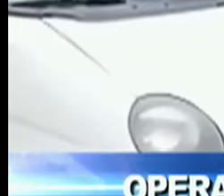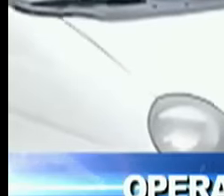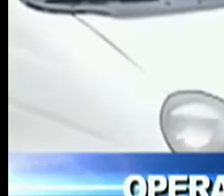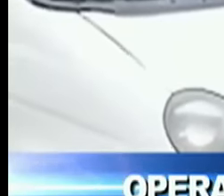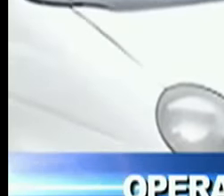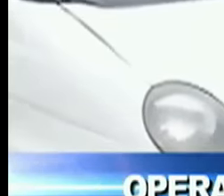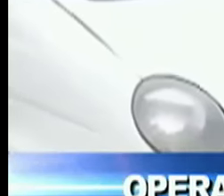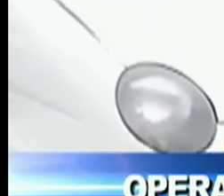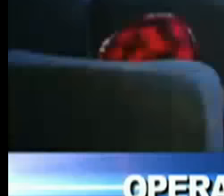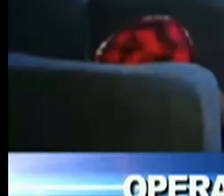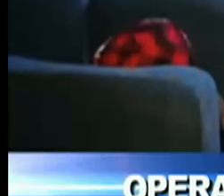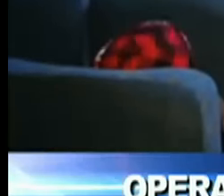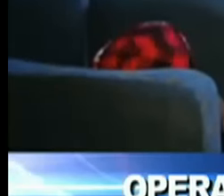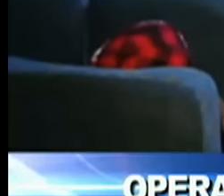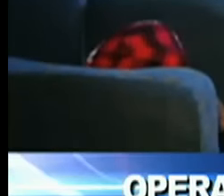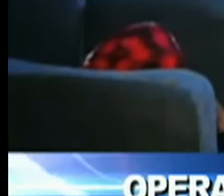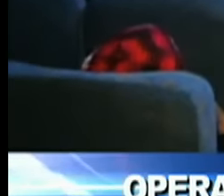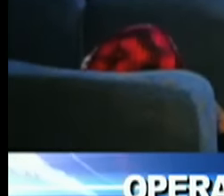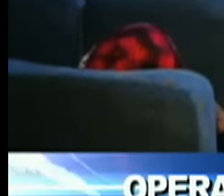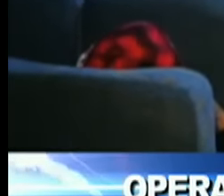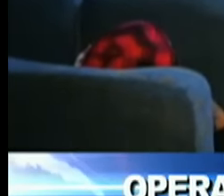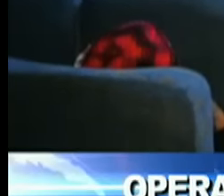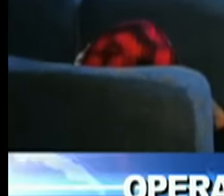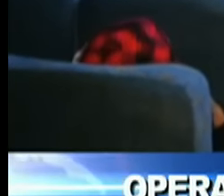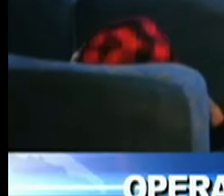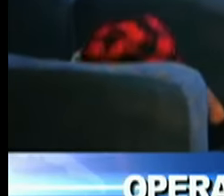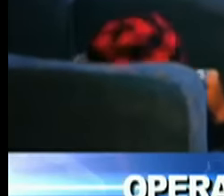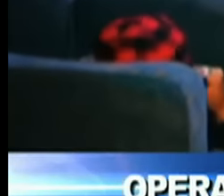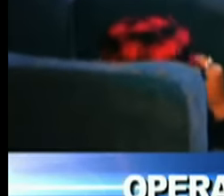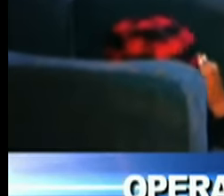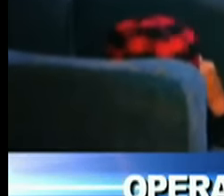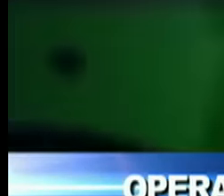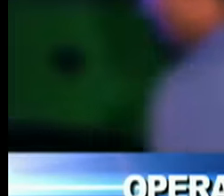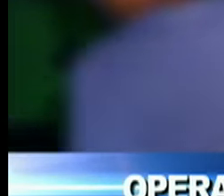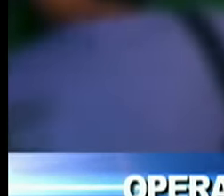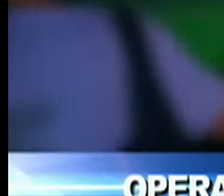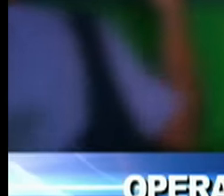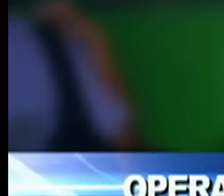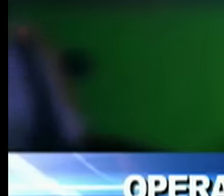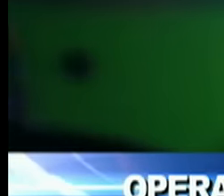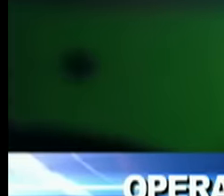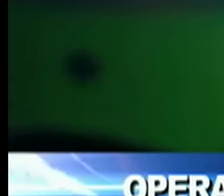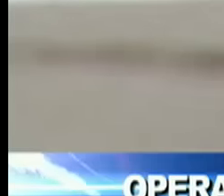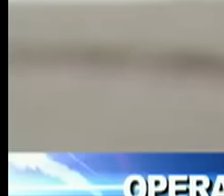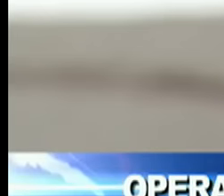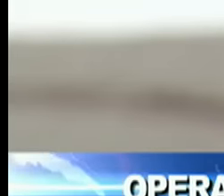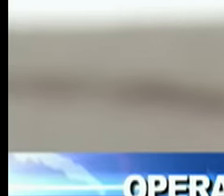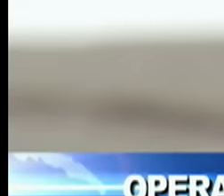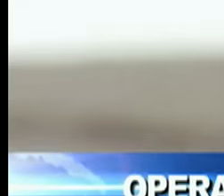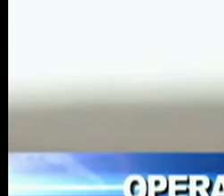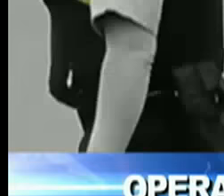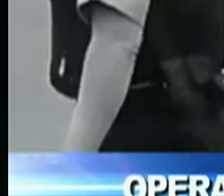los índices de robos de motocicletas en el Cantón El Triunfo.